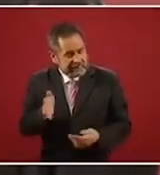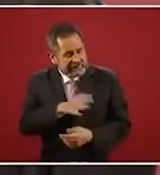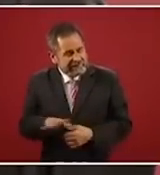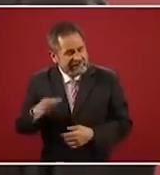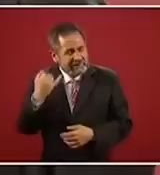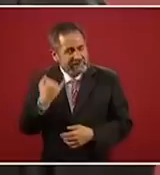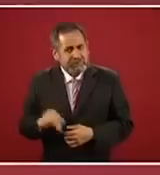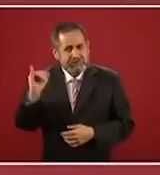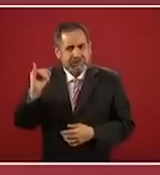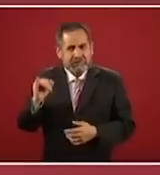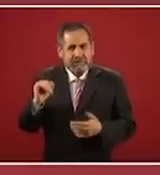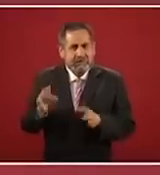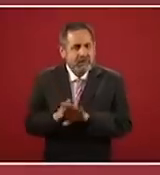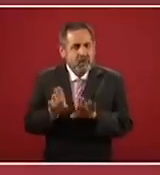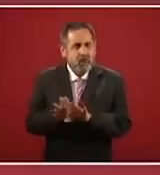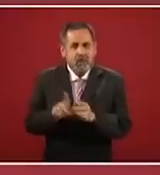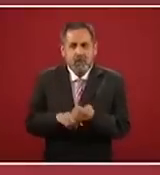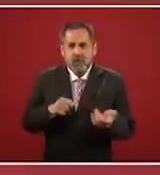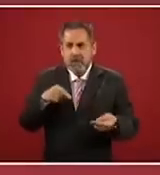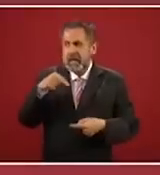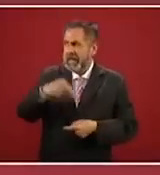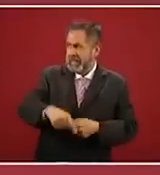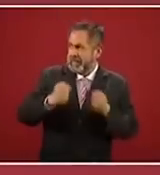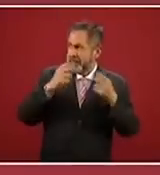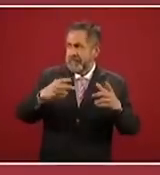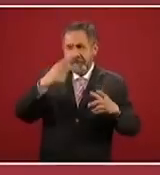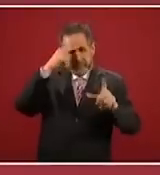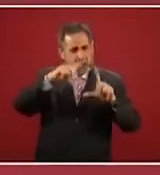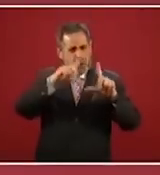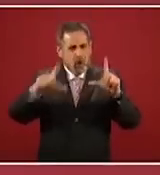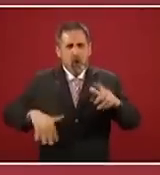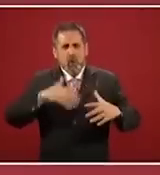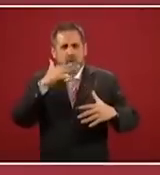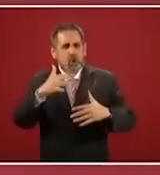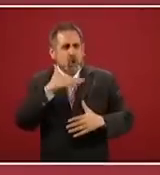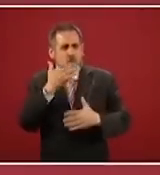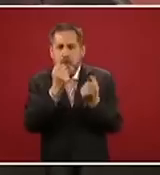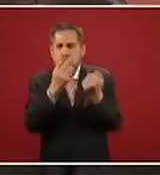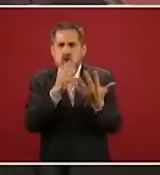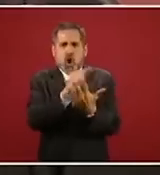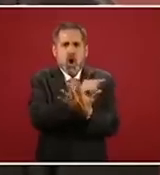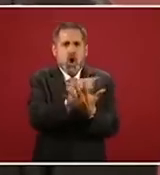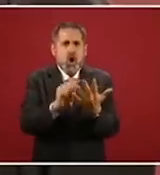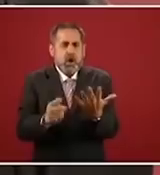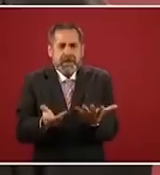En un país donde impera la corrupción o imperaba la corrupción,